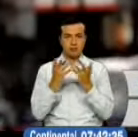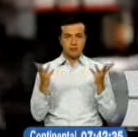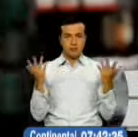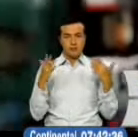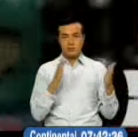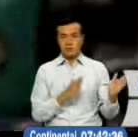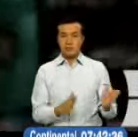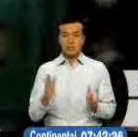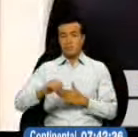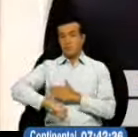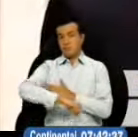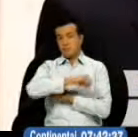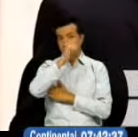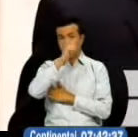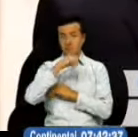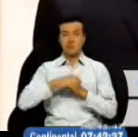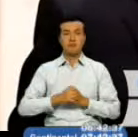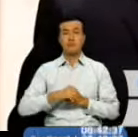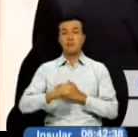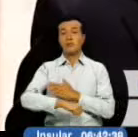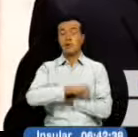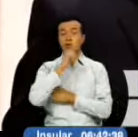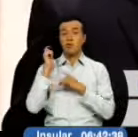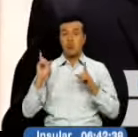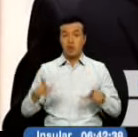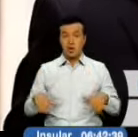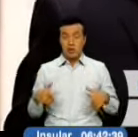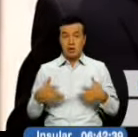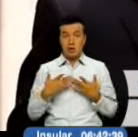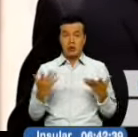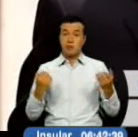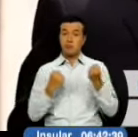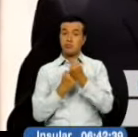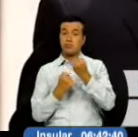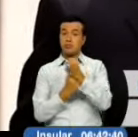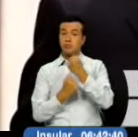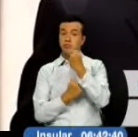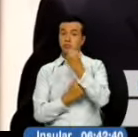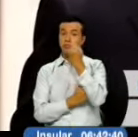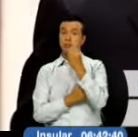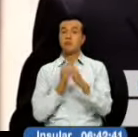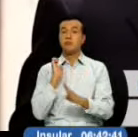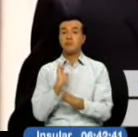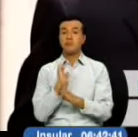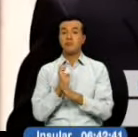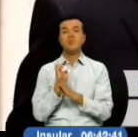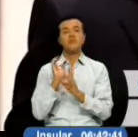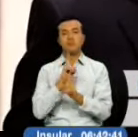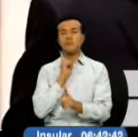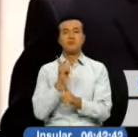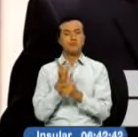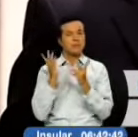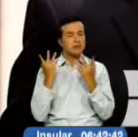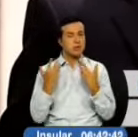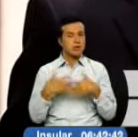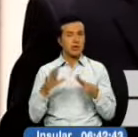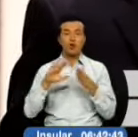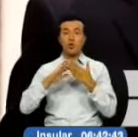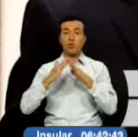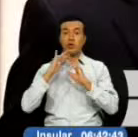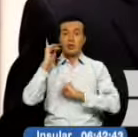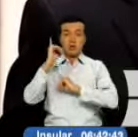sido triunfador. La victoria de Lenín Moreno se consolida en Ecuador y finalmente tanto la